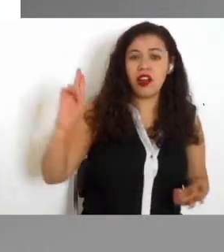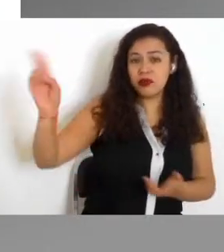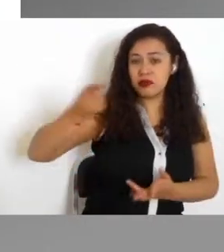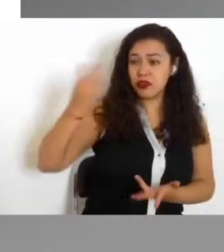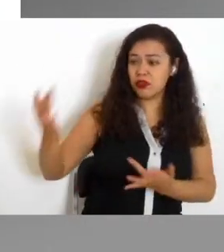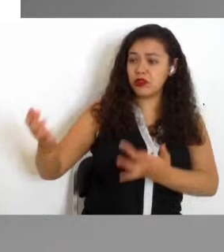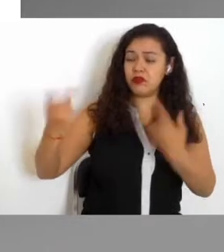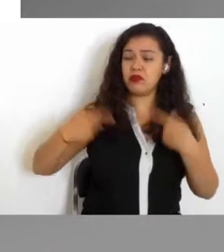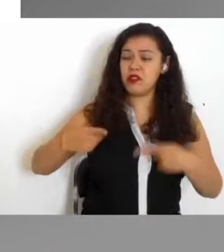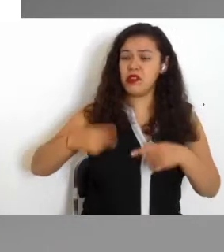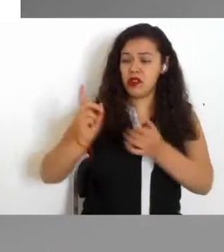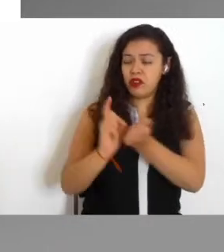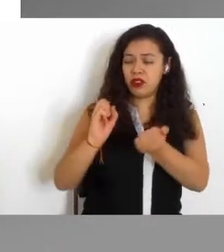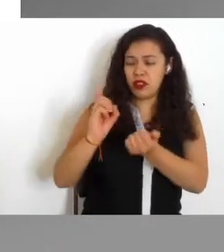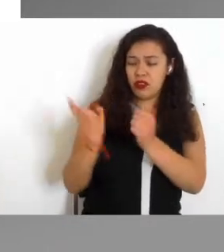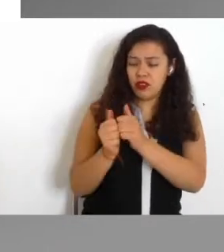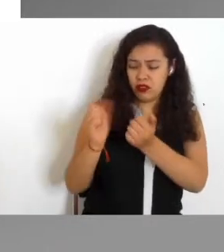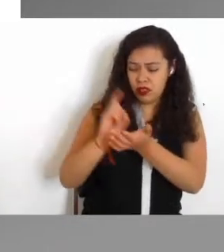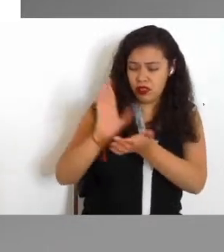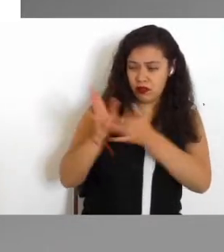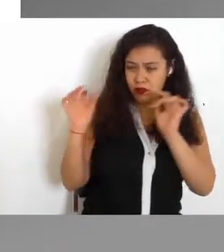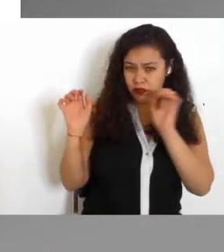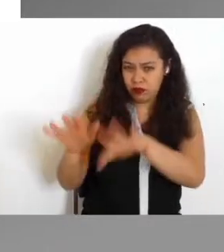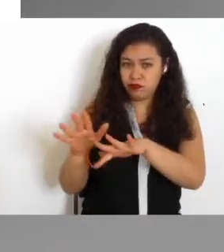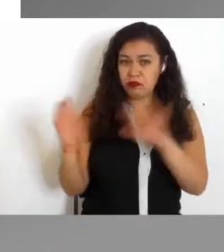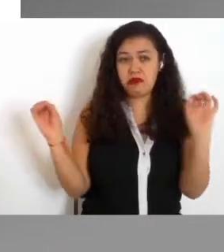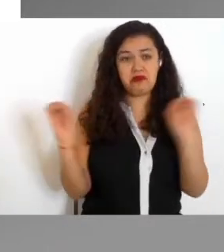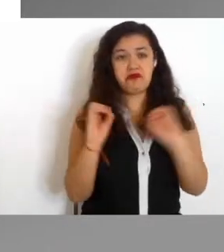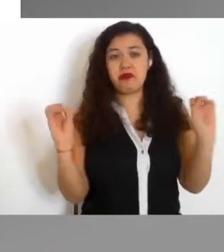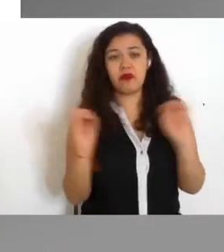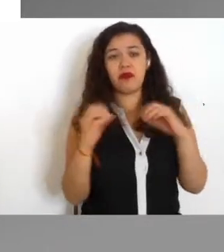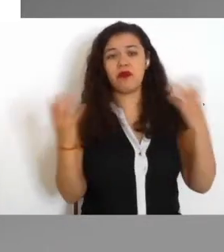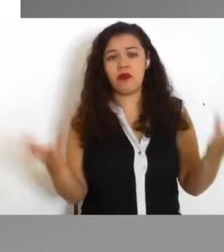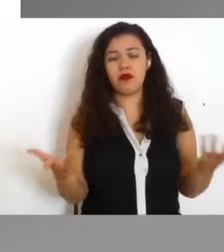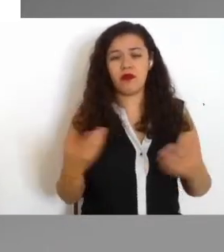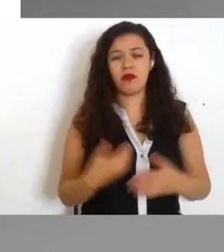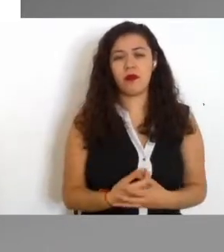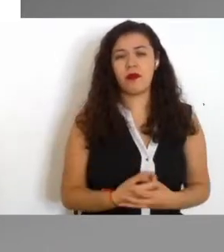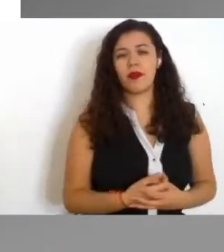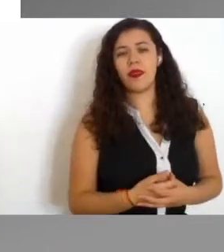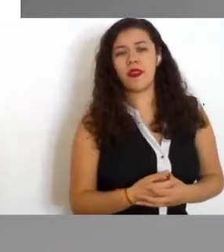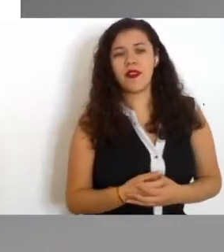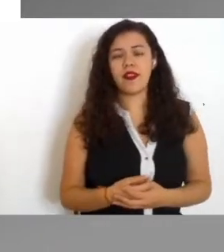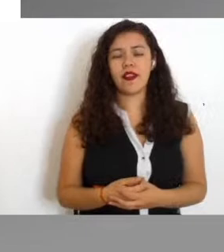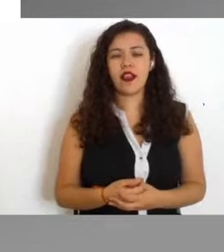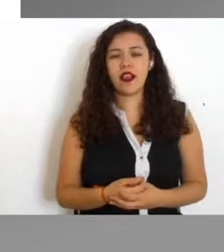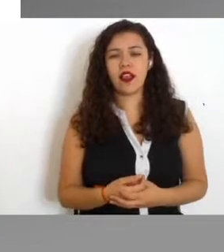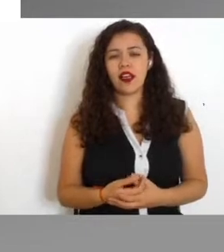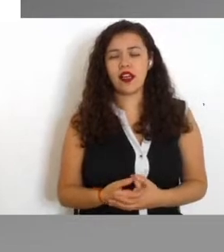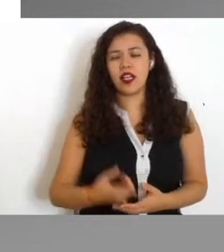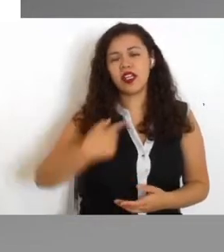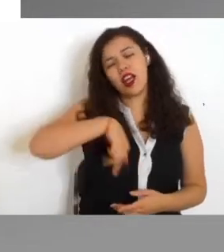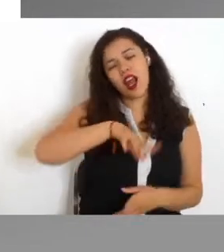Entonces, ahí yo creo que el tema que trabajamos con ellos es cómo generar